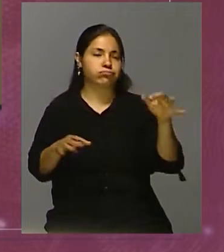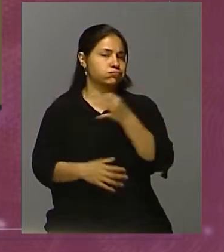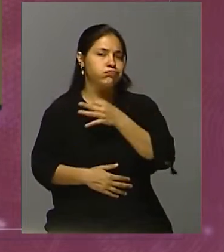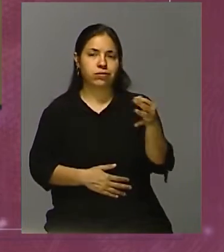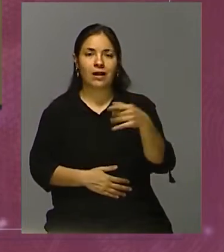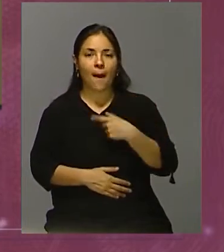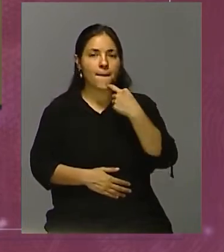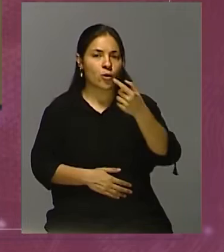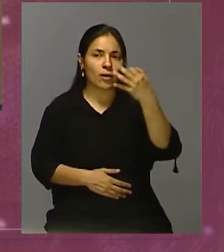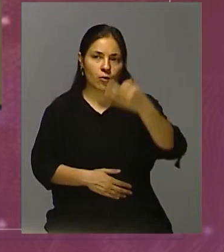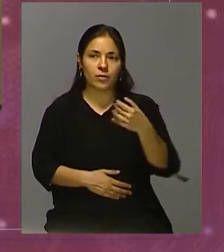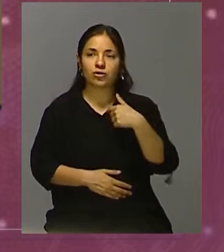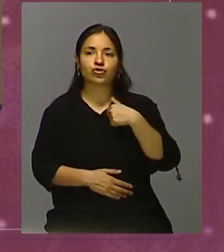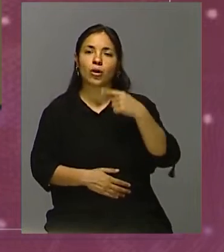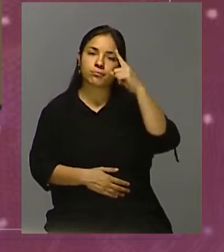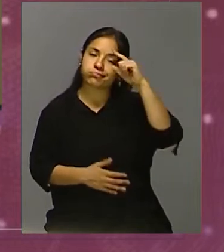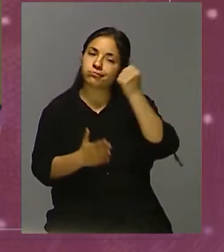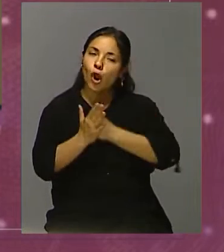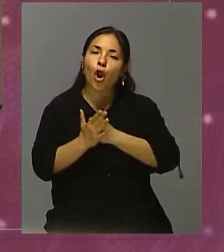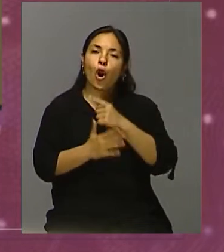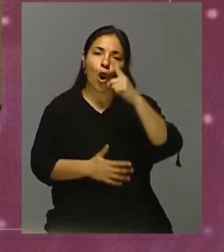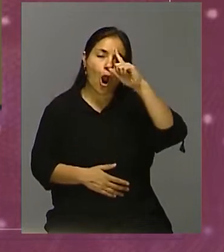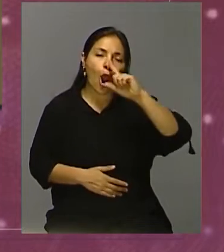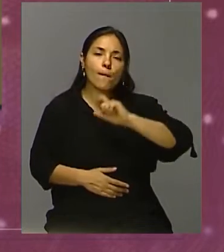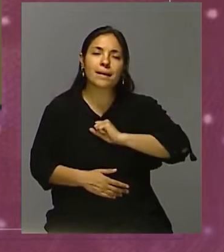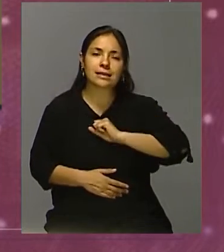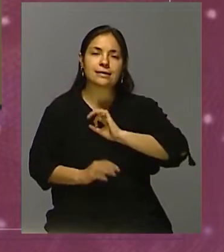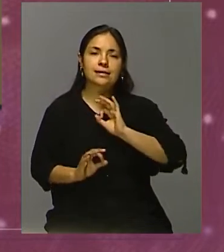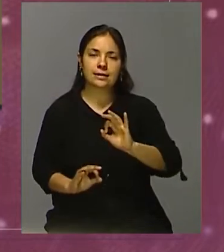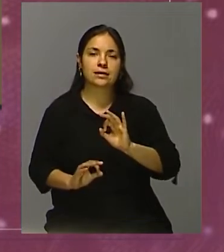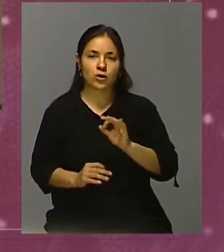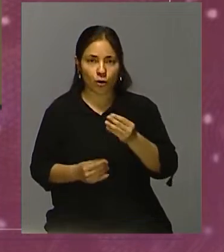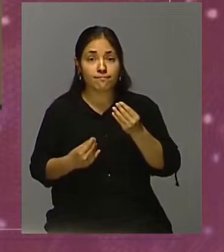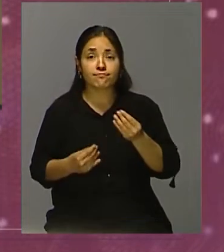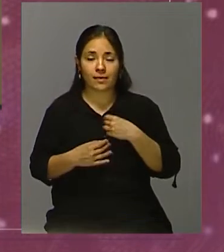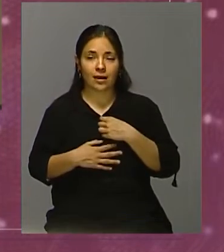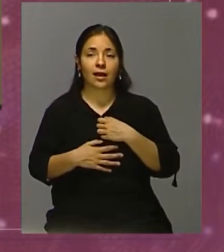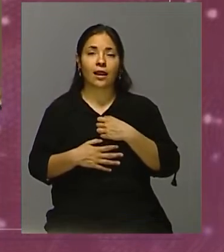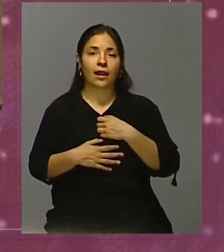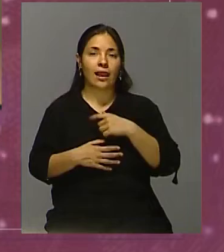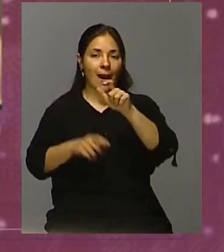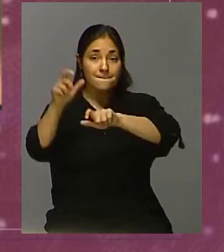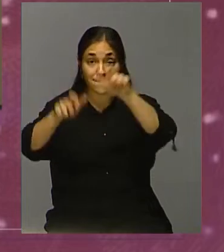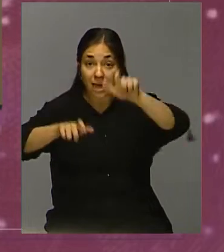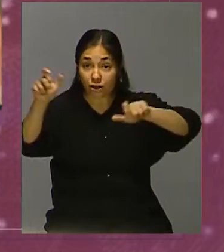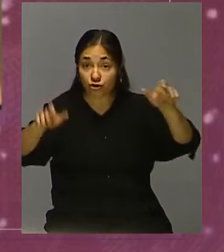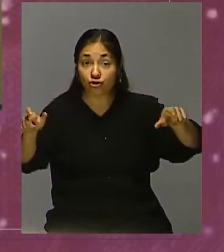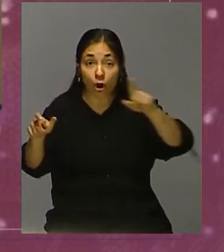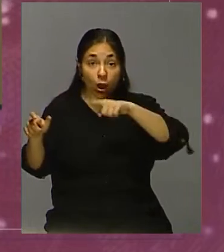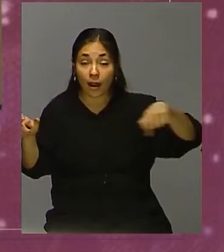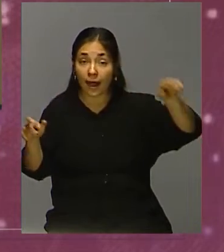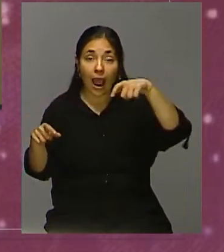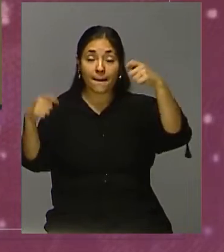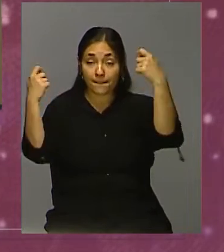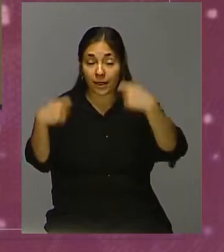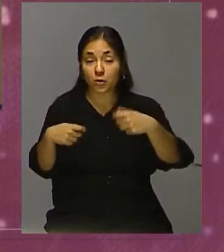pregunta es muy buena. Yo soy un convencido de que la gente desde su casa, el público inversor desde su